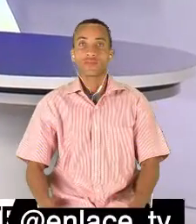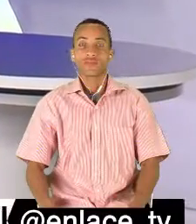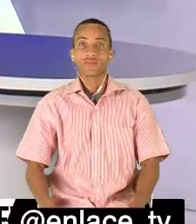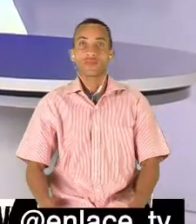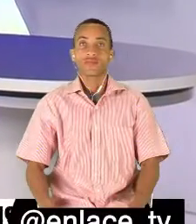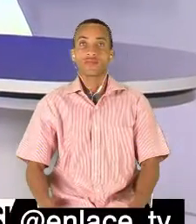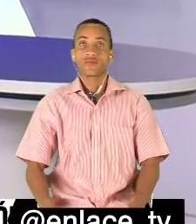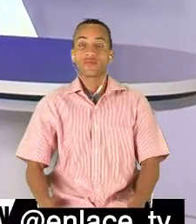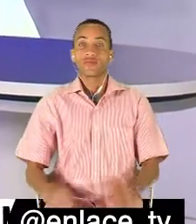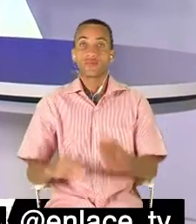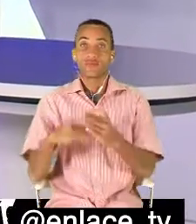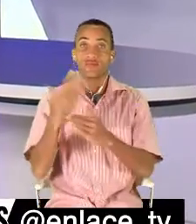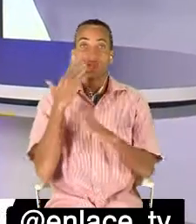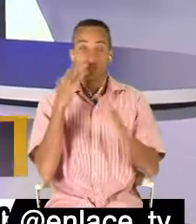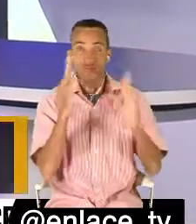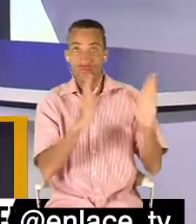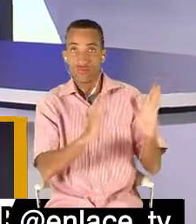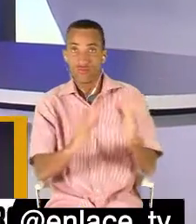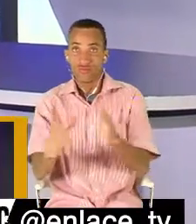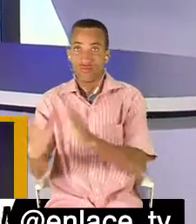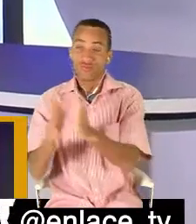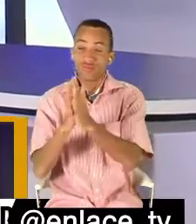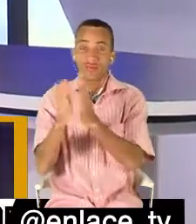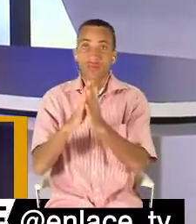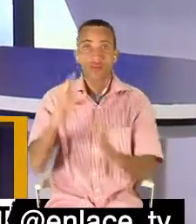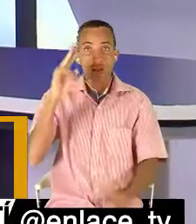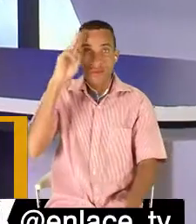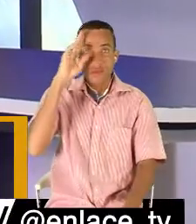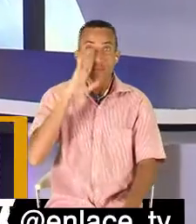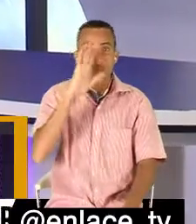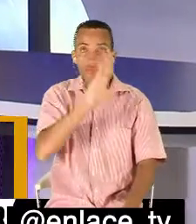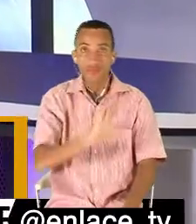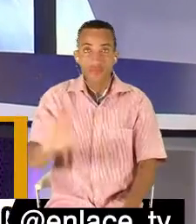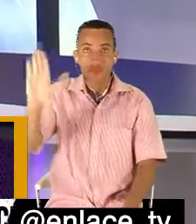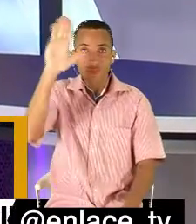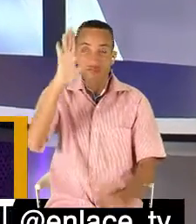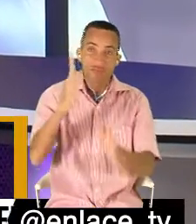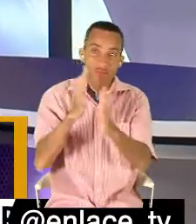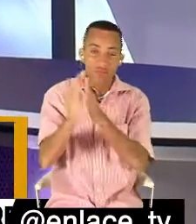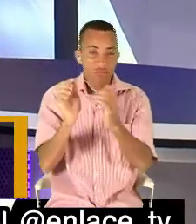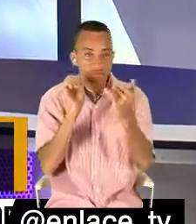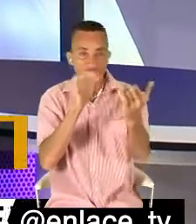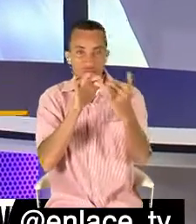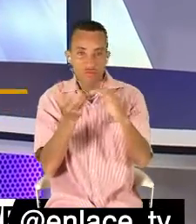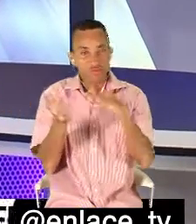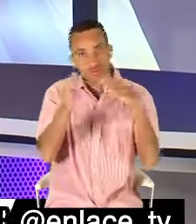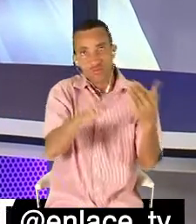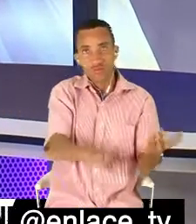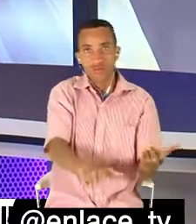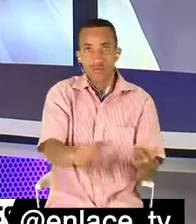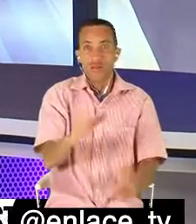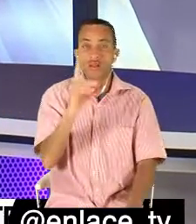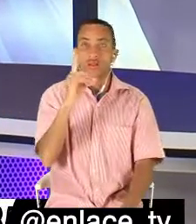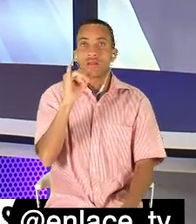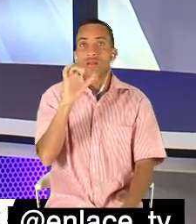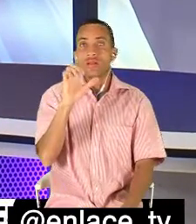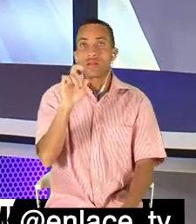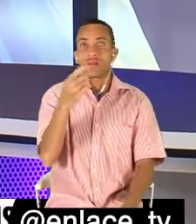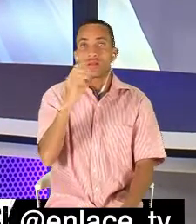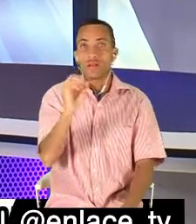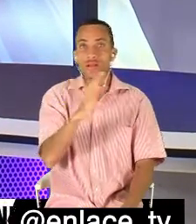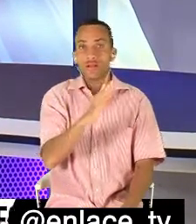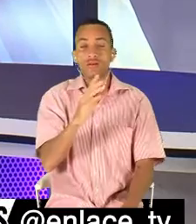Iniciamos con el desarrollo de la información. La Policía Nacional abatió en combate a Eduardo Antonio Uribe, conocido como Diego Pitufo, segundo cabecilla